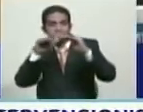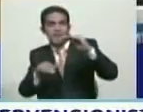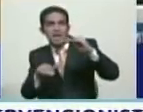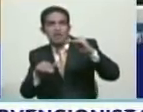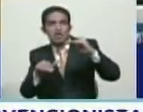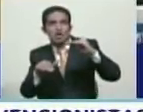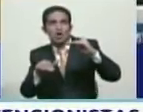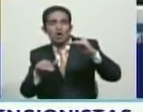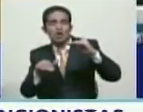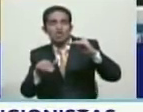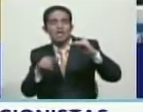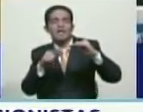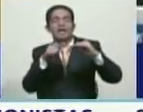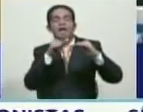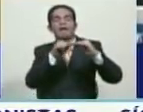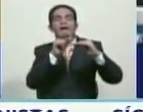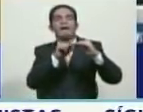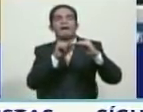el valor